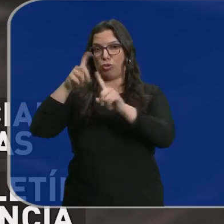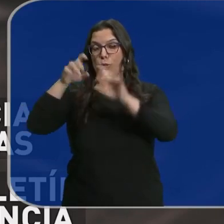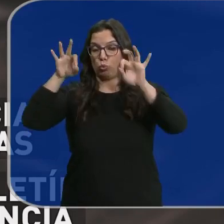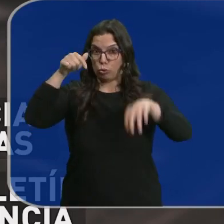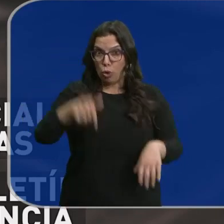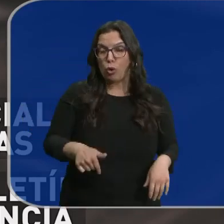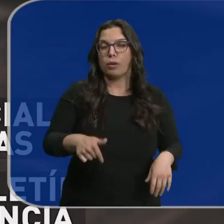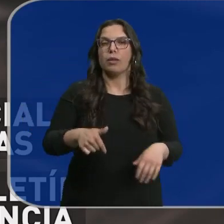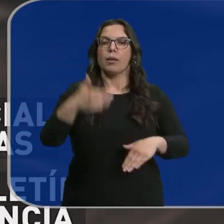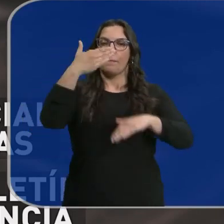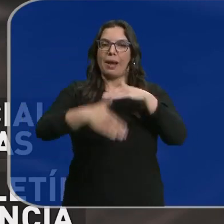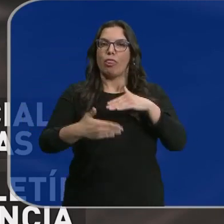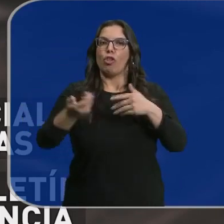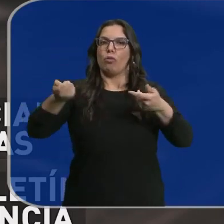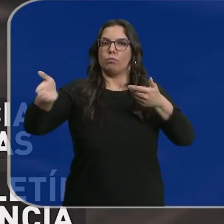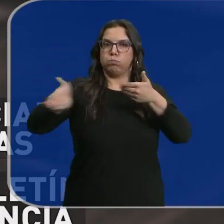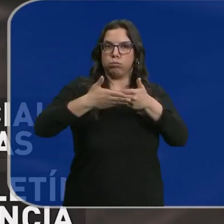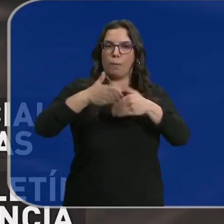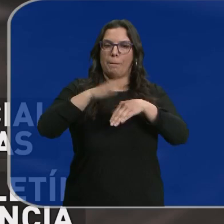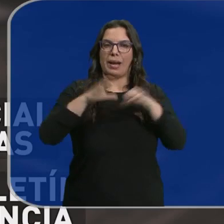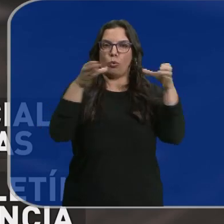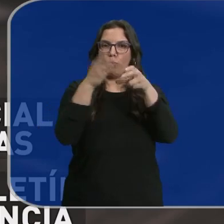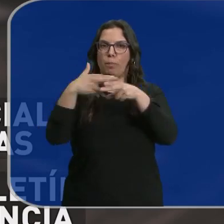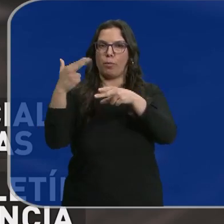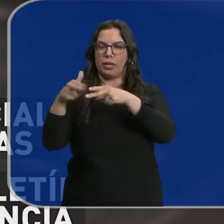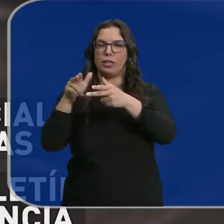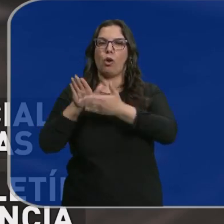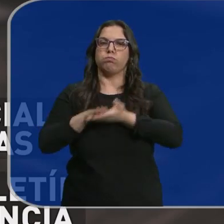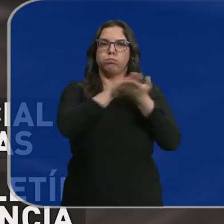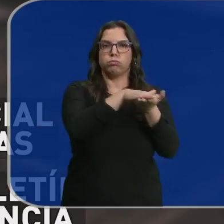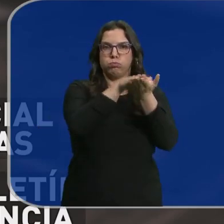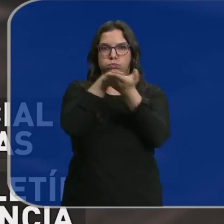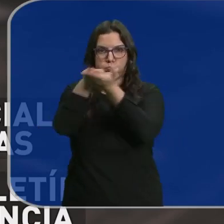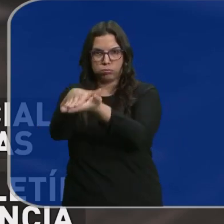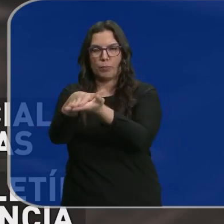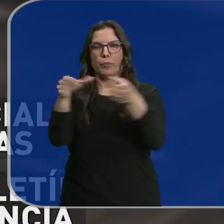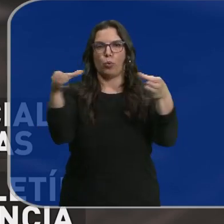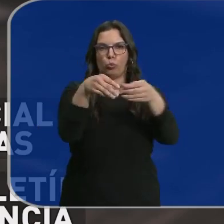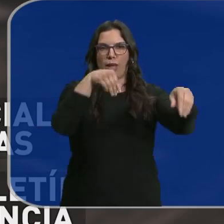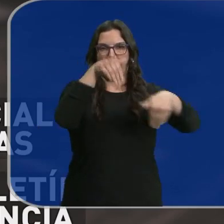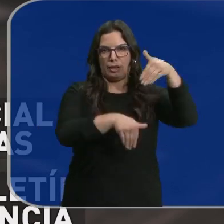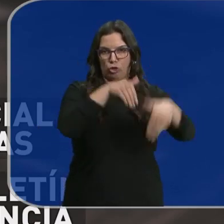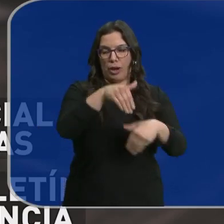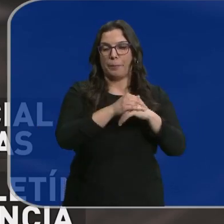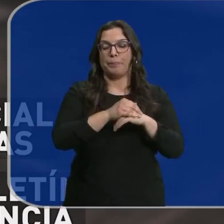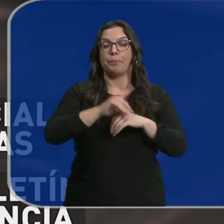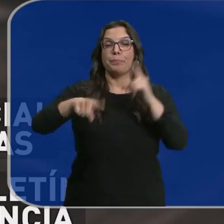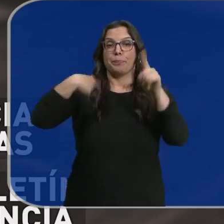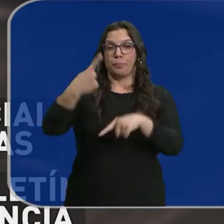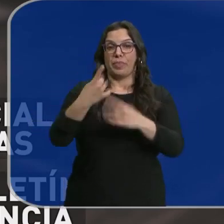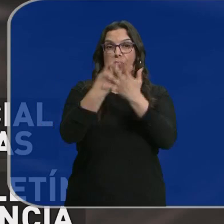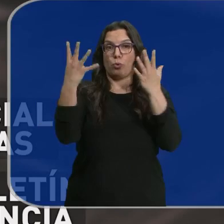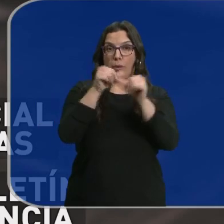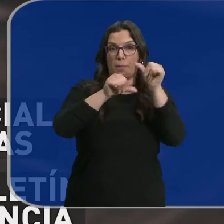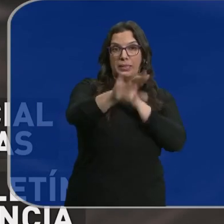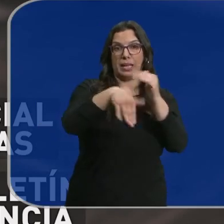Precisamente hoy se cierra el plazo para que las distintas formaciones presenten sus coaliciones electorales ante las juntas electorales. A partir del próximo 19